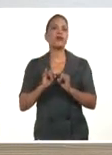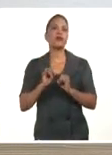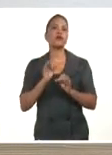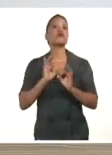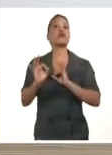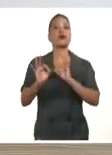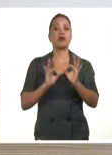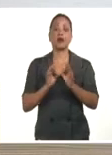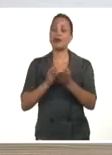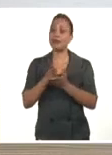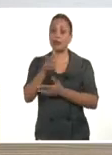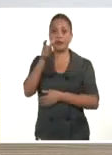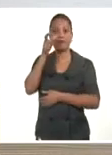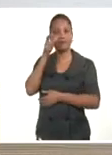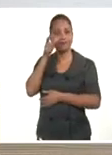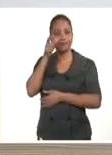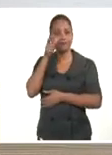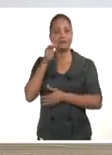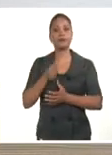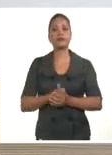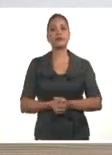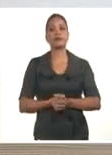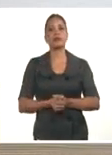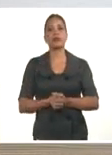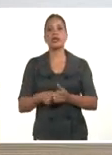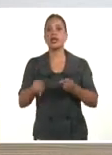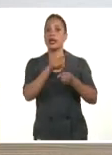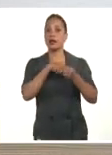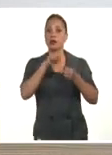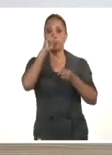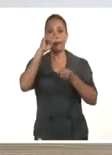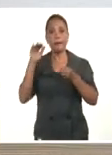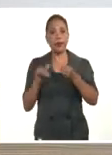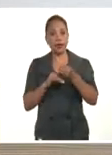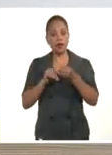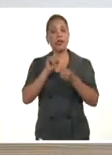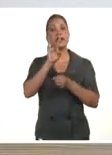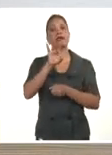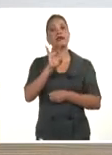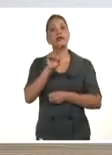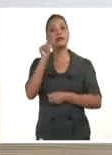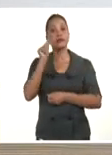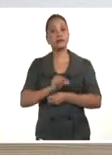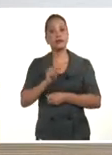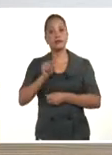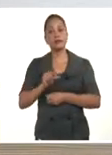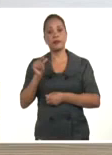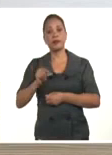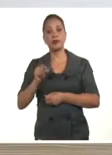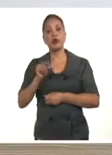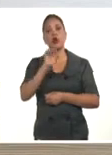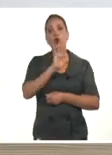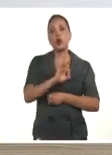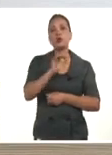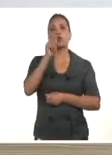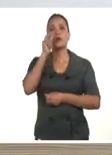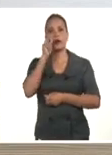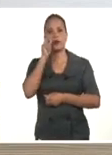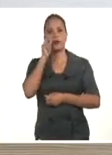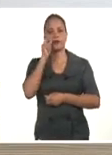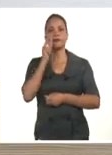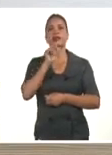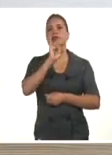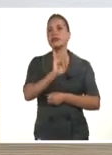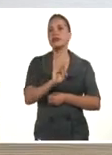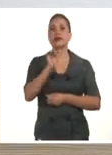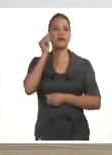cuidado. Entre los menores de edad, son 15 pacientes, 8 masculinos,